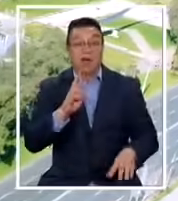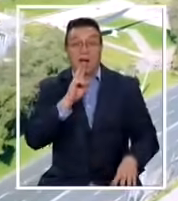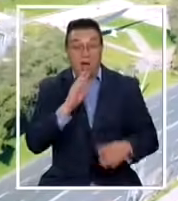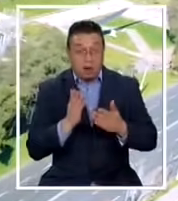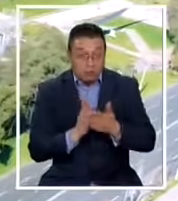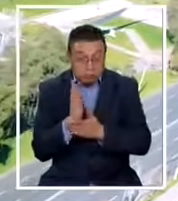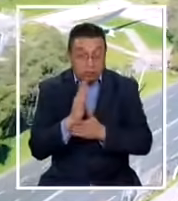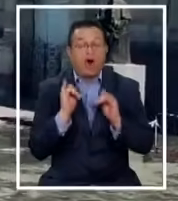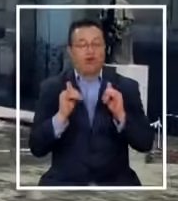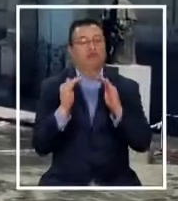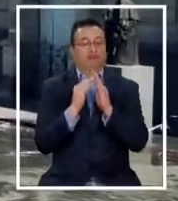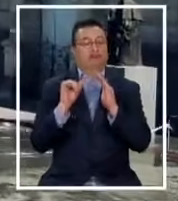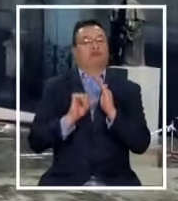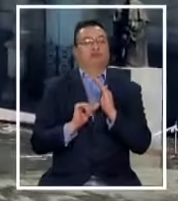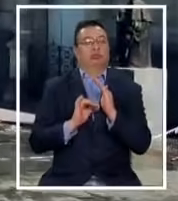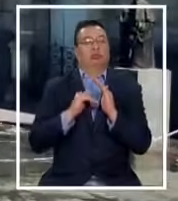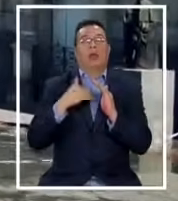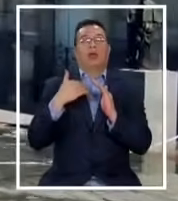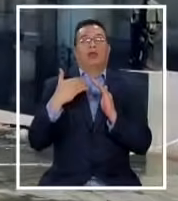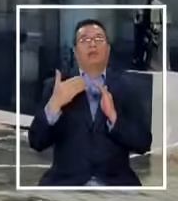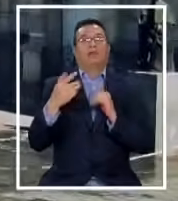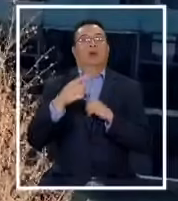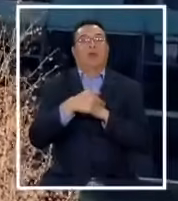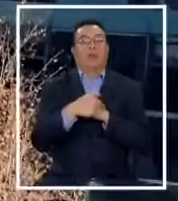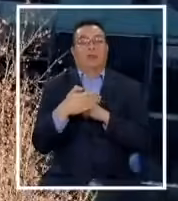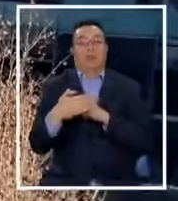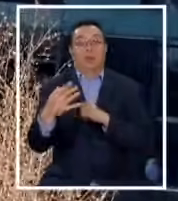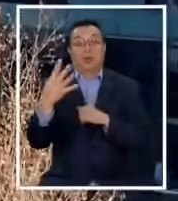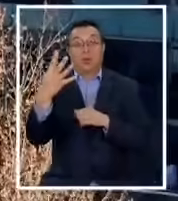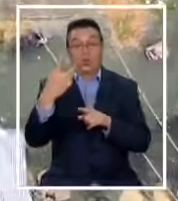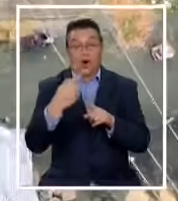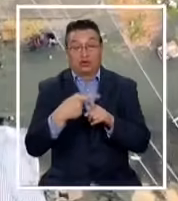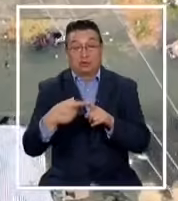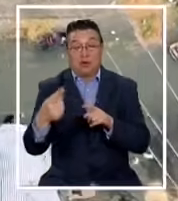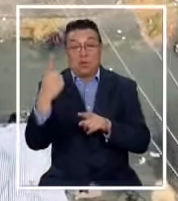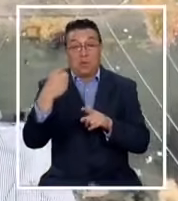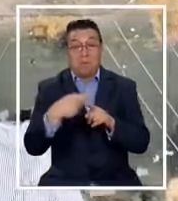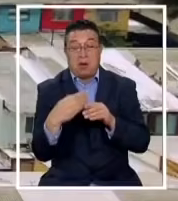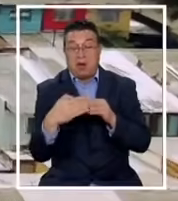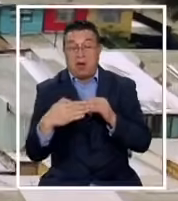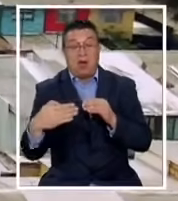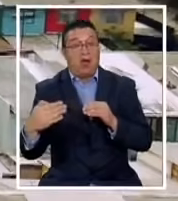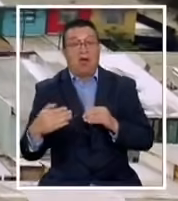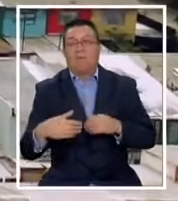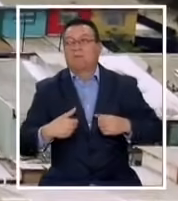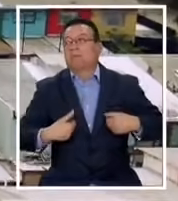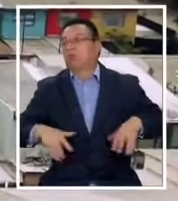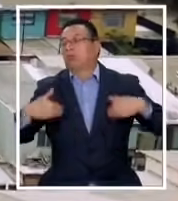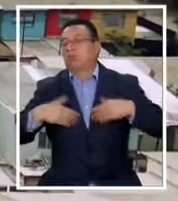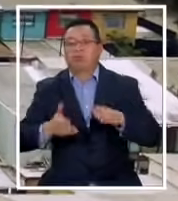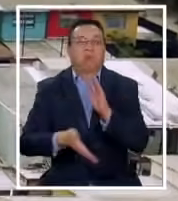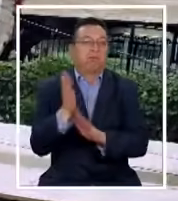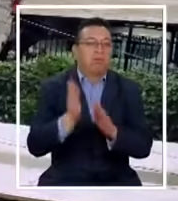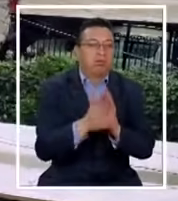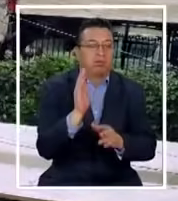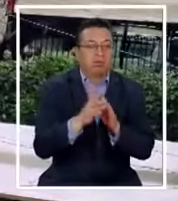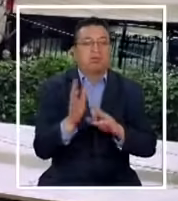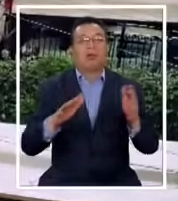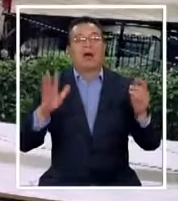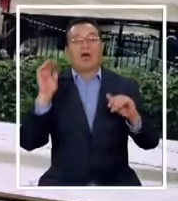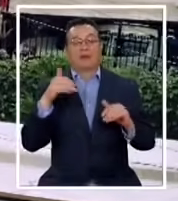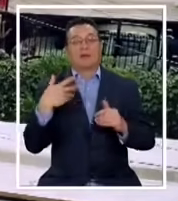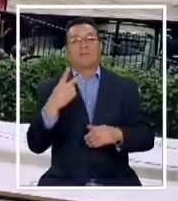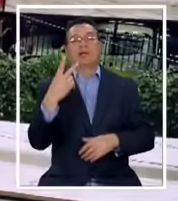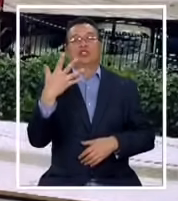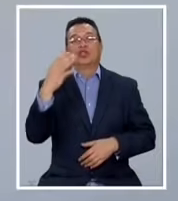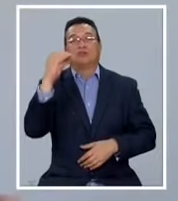inicial, pero hay una pérdida después de 4 semanas en general que va del torno de un cuarto de lo que se había ganado se